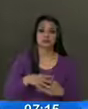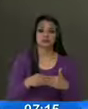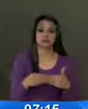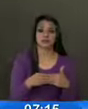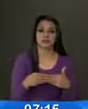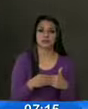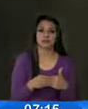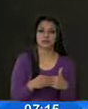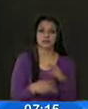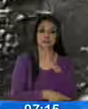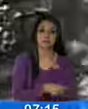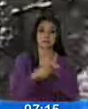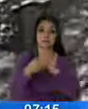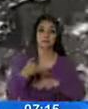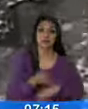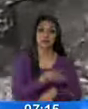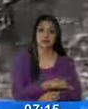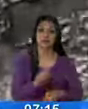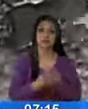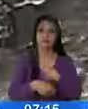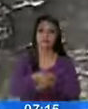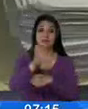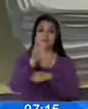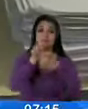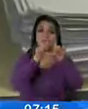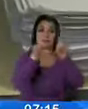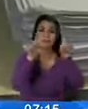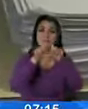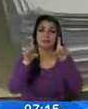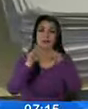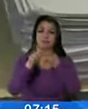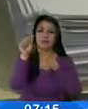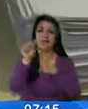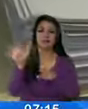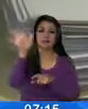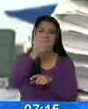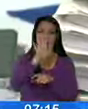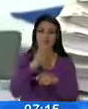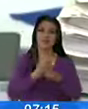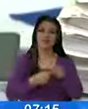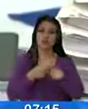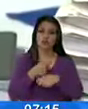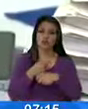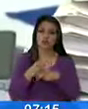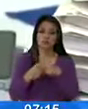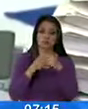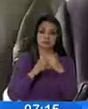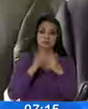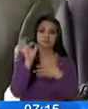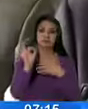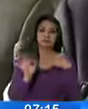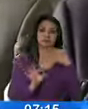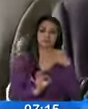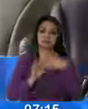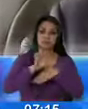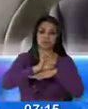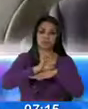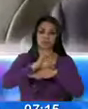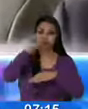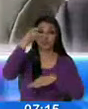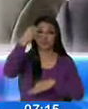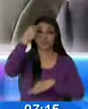trata de crudo prevendido a tres empresas asiáticas, negociado como crédito para financiar el presupuesto del Estado. El gobierno de Correa